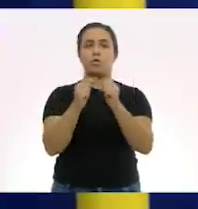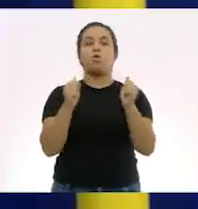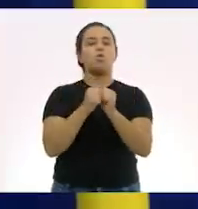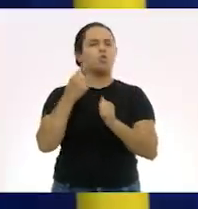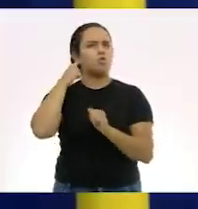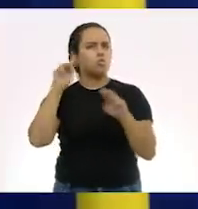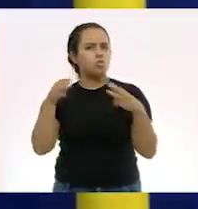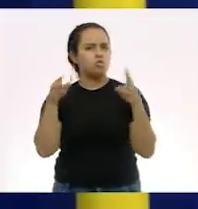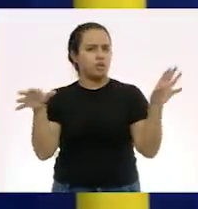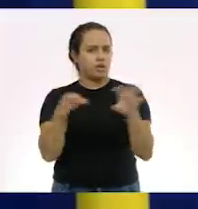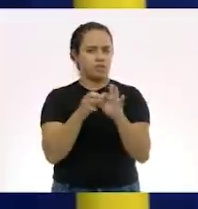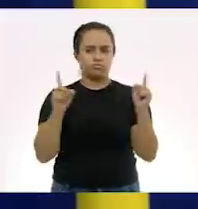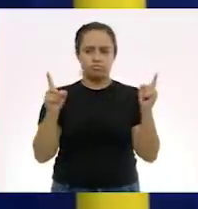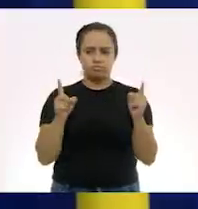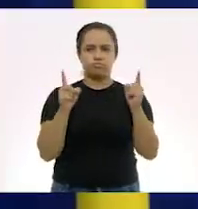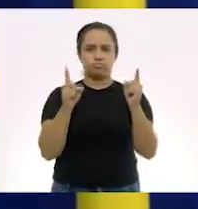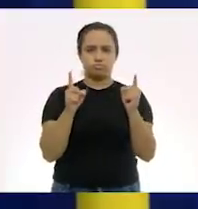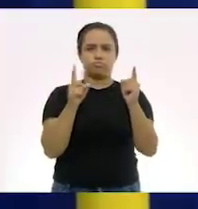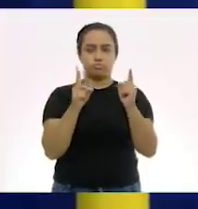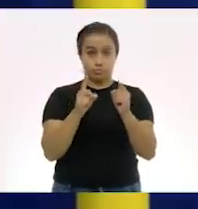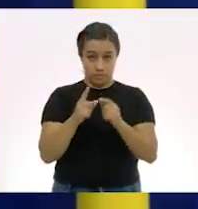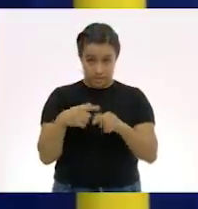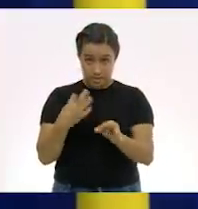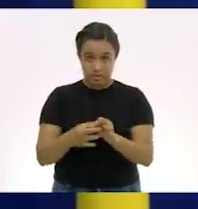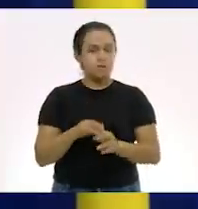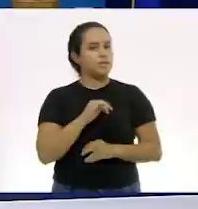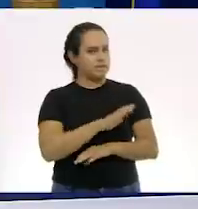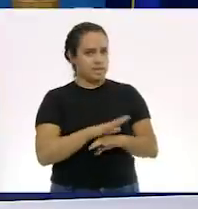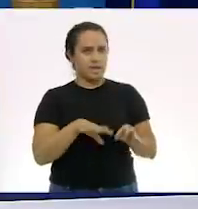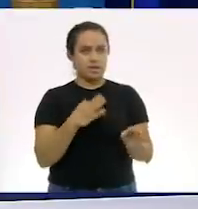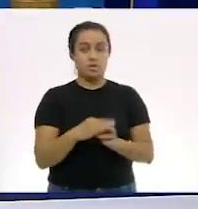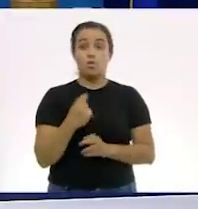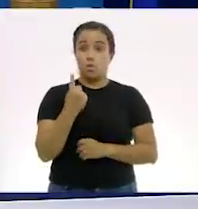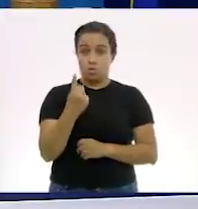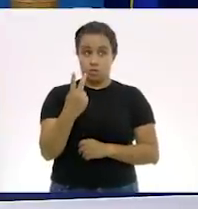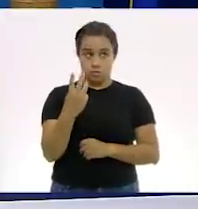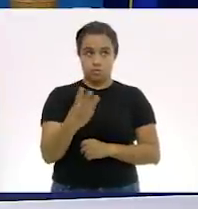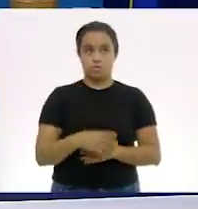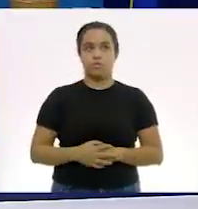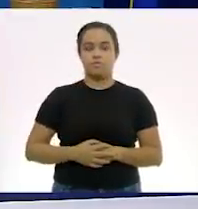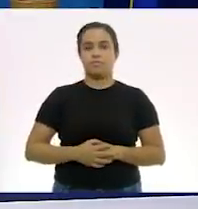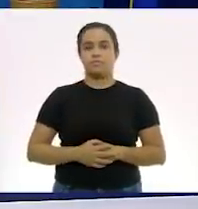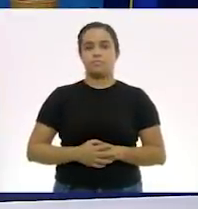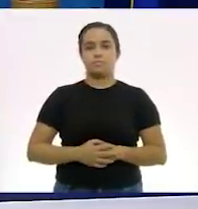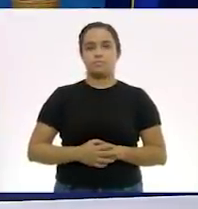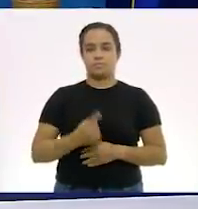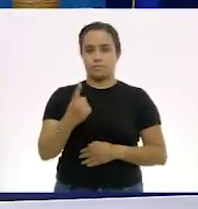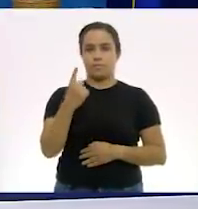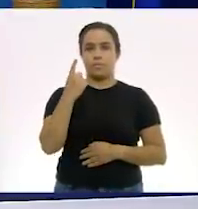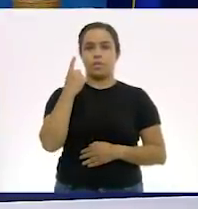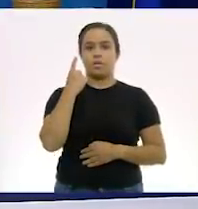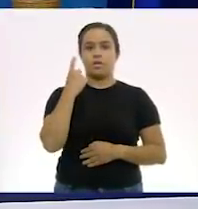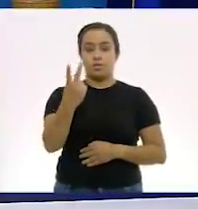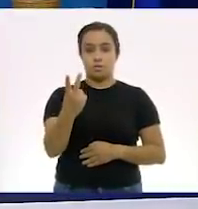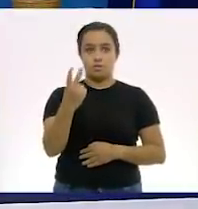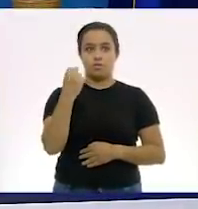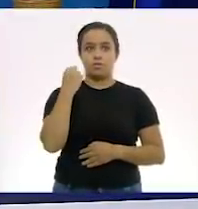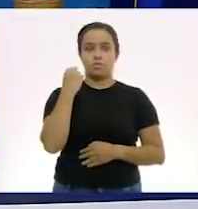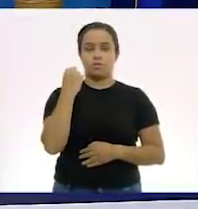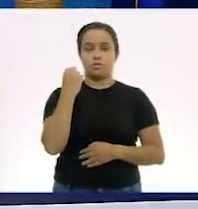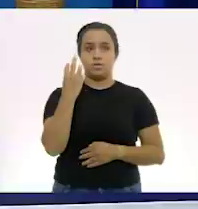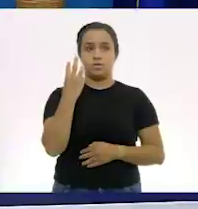circulares. ¿Ok? Uh-huh. Pero para eso, pues, ¿qué te parece si las exploramos con un fondo musical? Ah, más